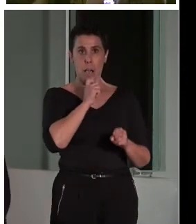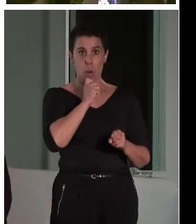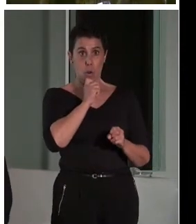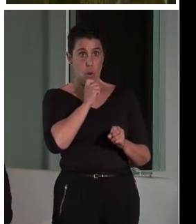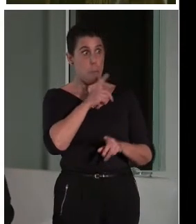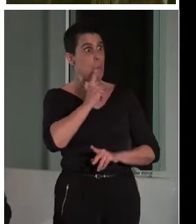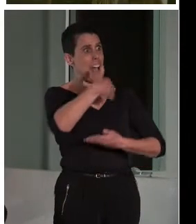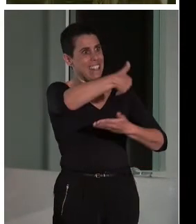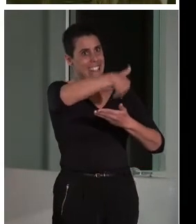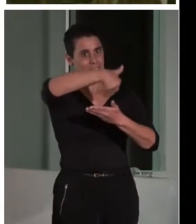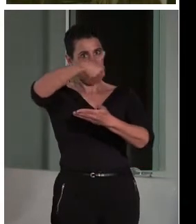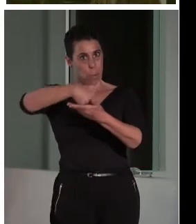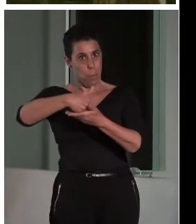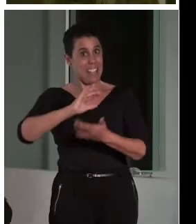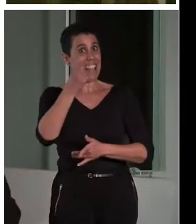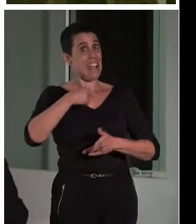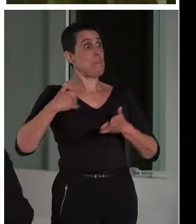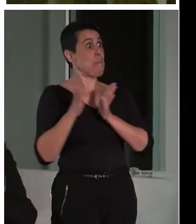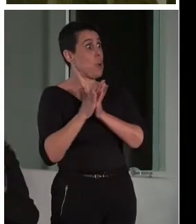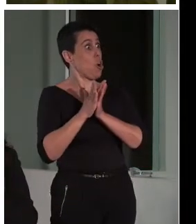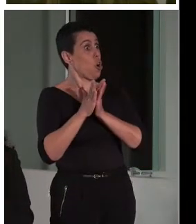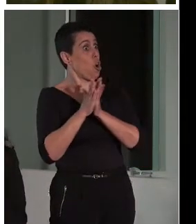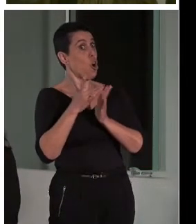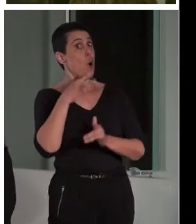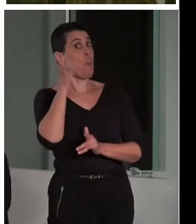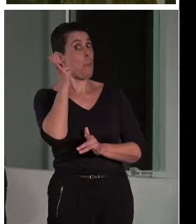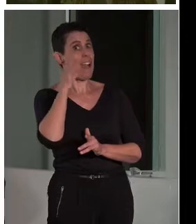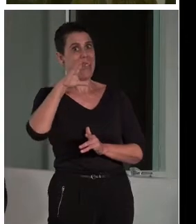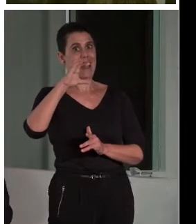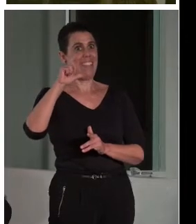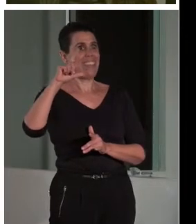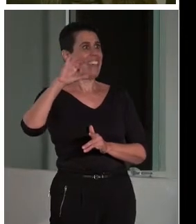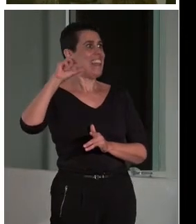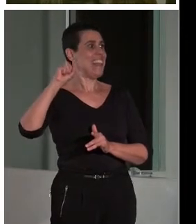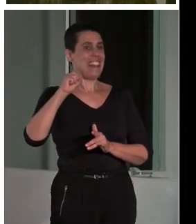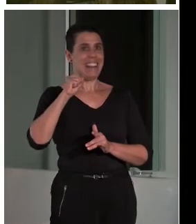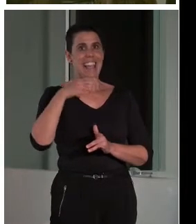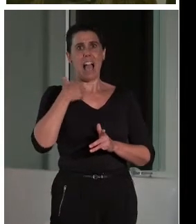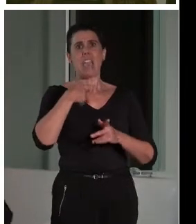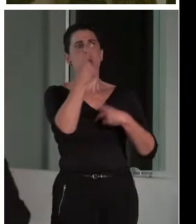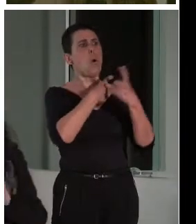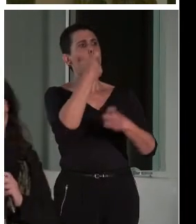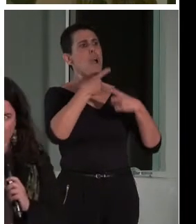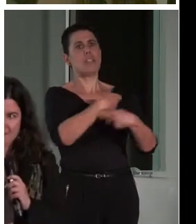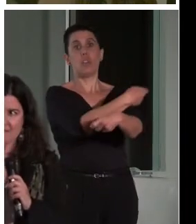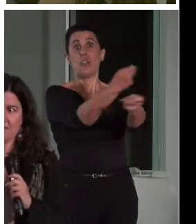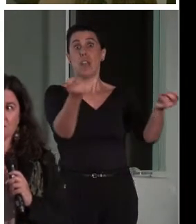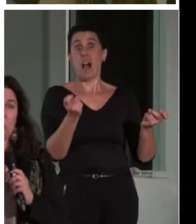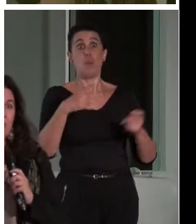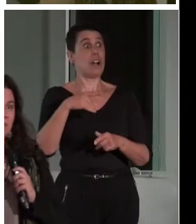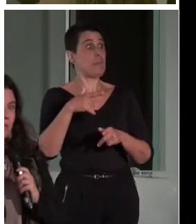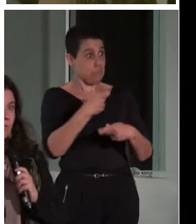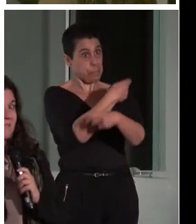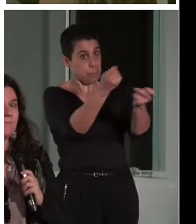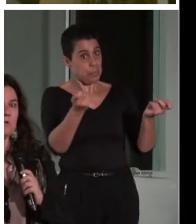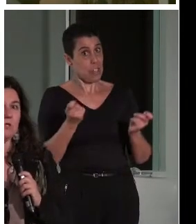vez también celia os prometió y era parte de la estrategia pasar un cuestionario que le hemos pasado esta semana al aula de miguel' y que realmente nos